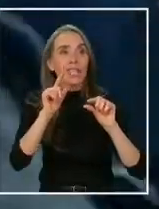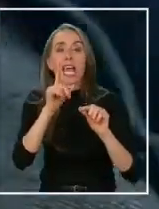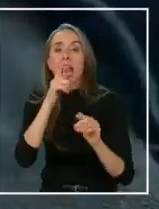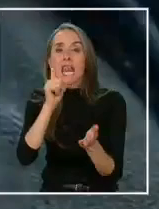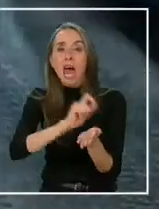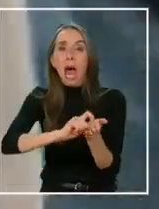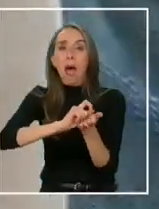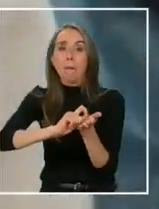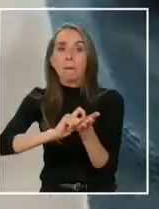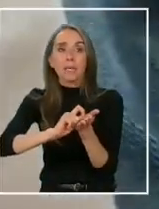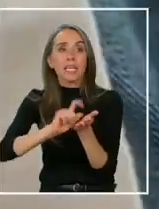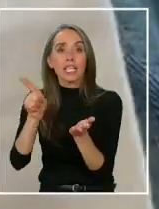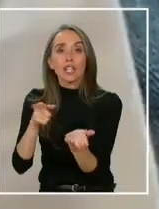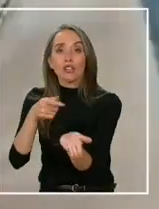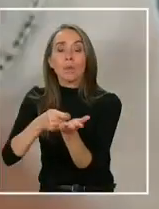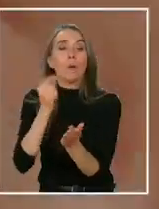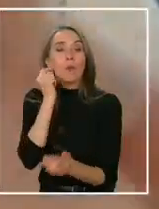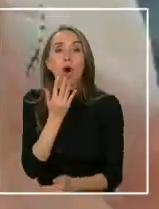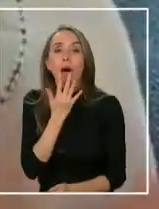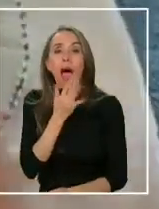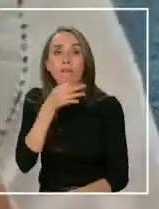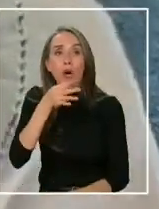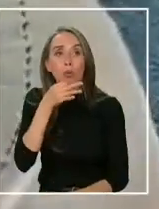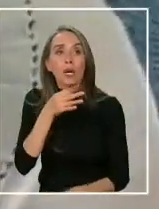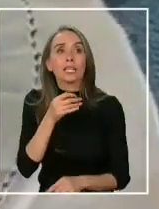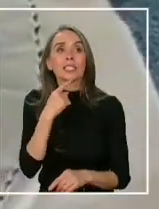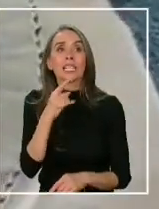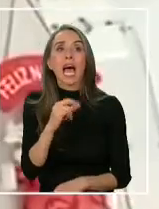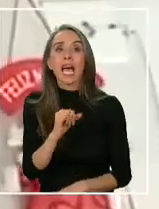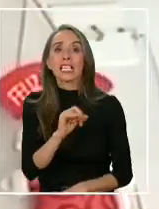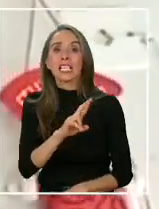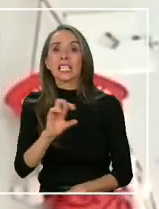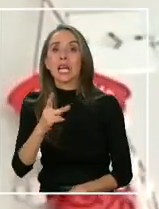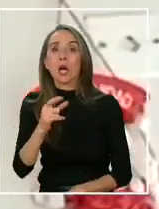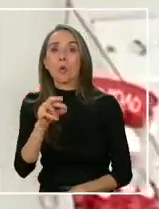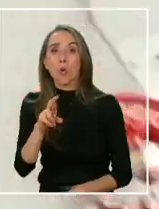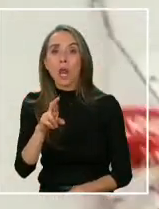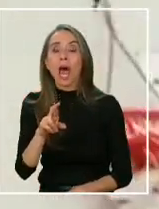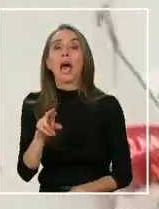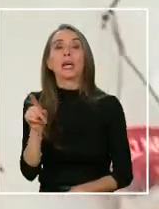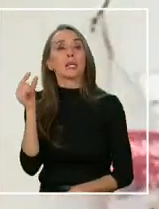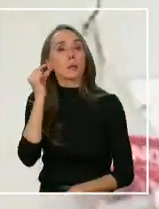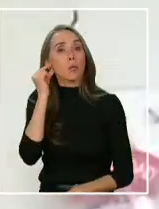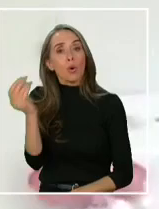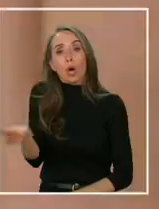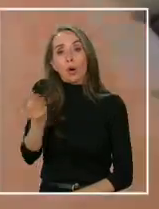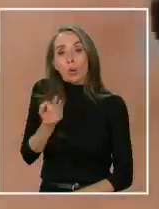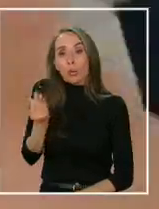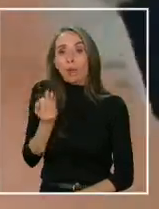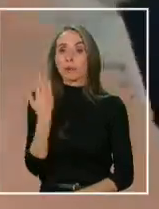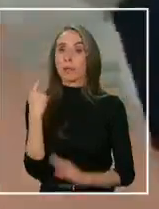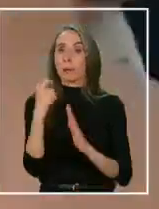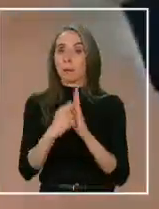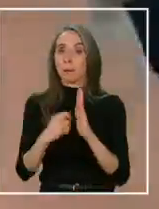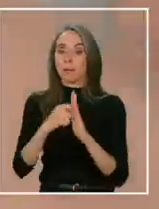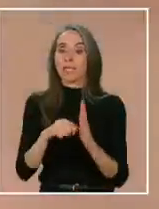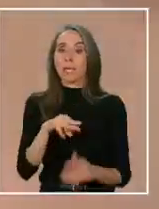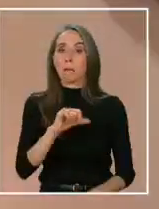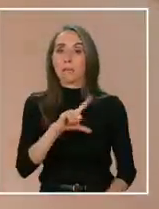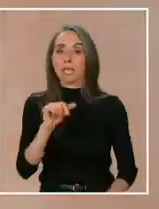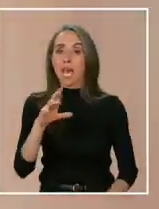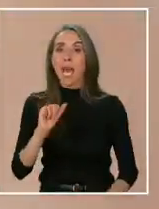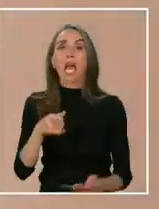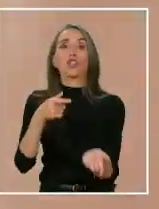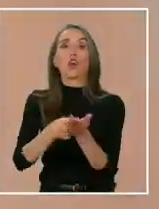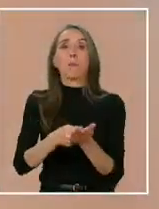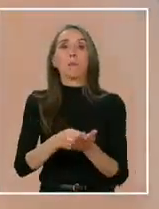plumón que aparentemente dice irregular. Era lo que nos relataba hace algunos meses Millaray. Ella